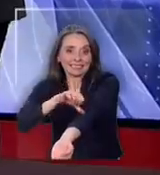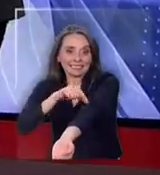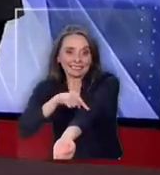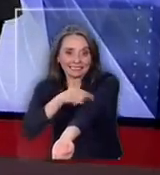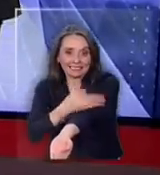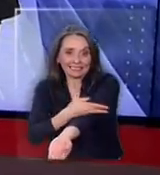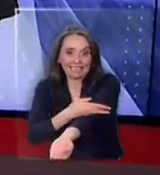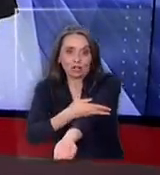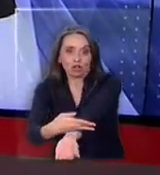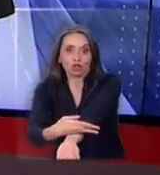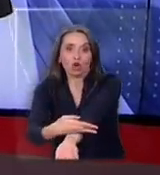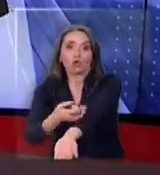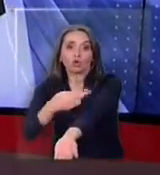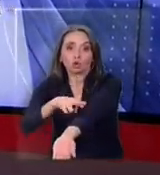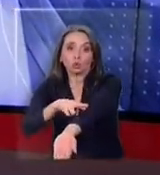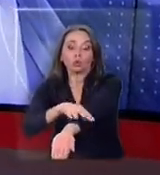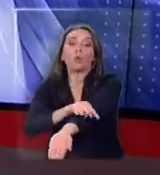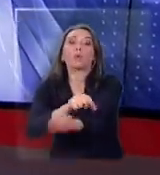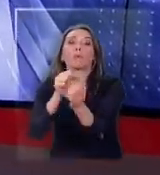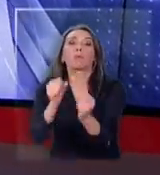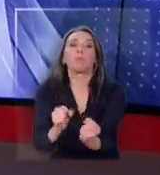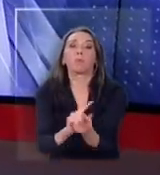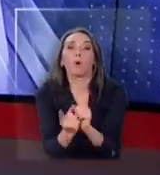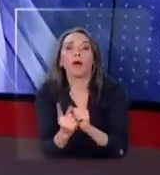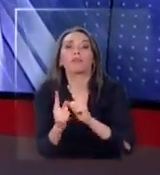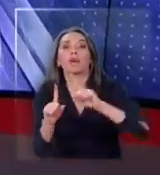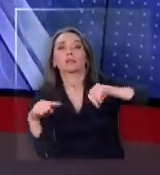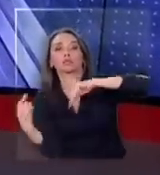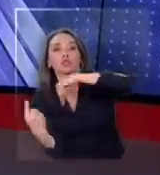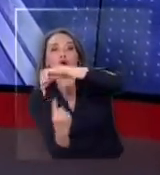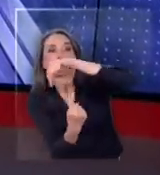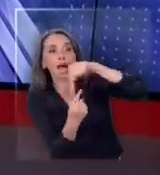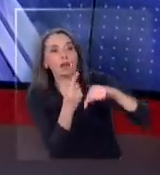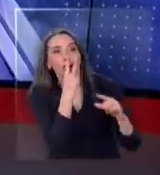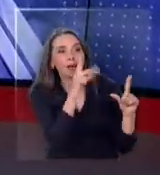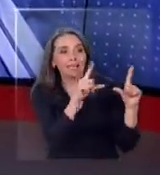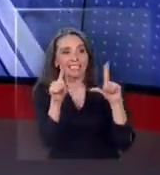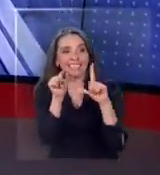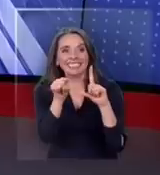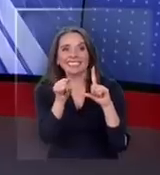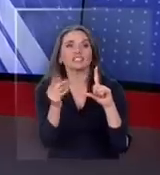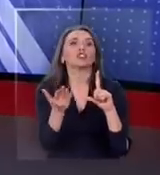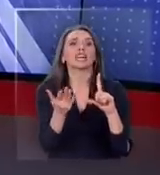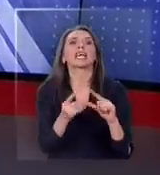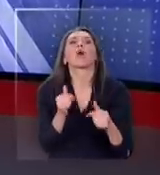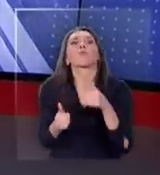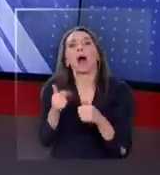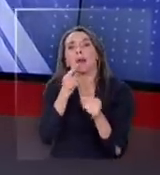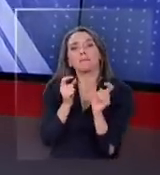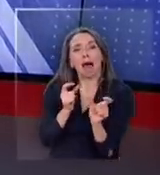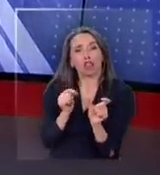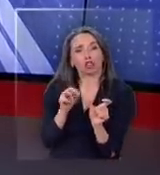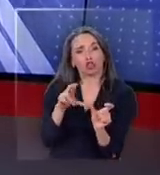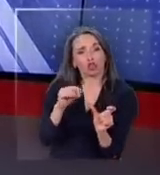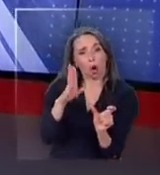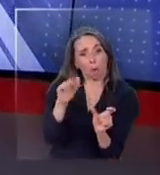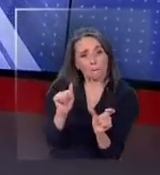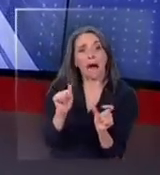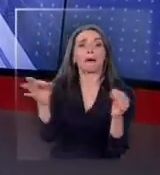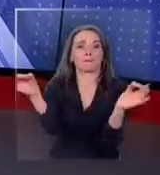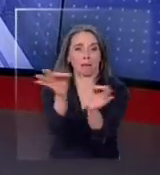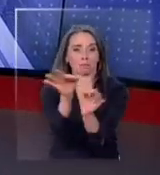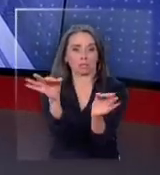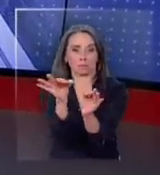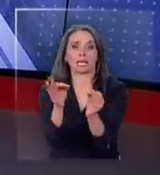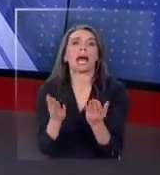propicia, lamentablemente, para los tornados en general. Bueno, ¿esto que estamos viendo corresponde a una tromba? Exactamente, bueno, para explicarlo